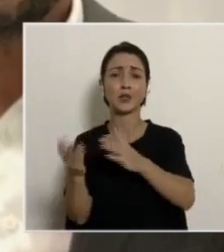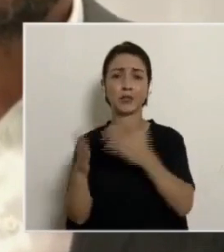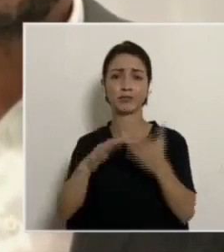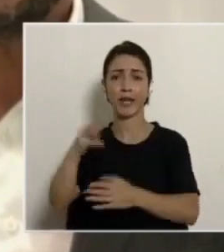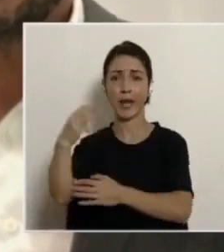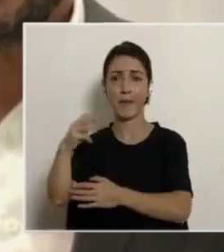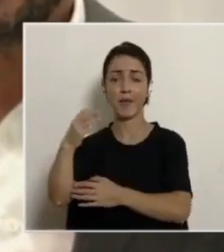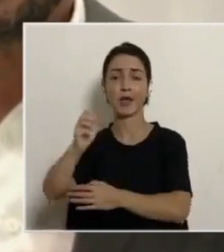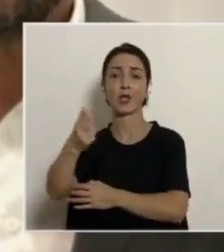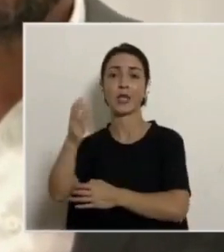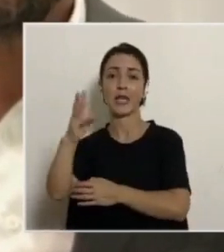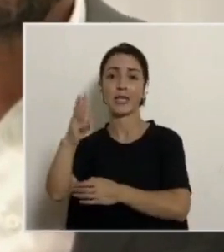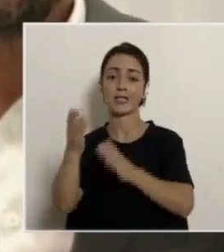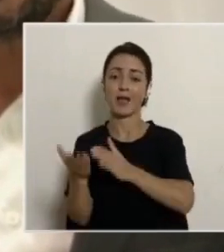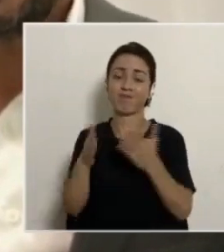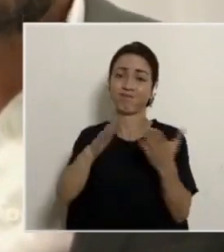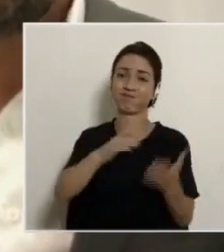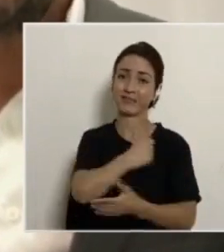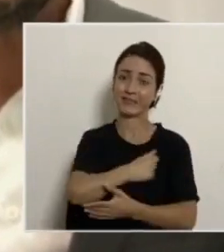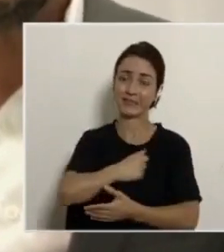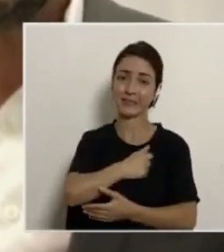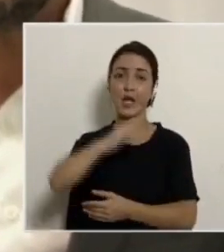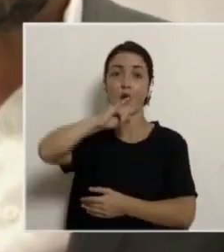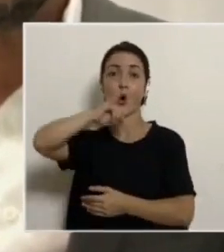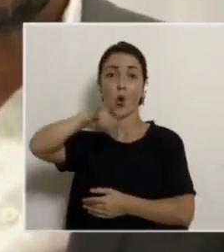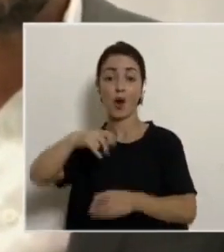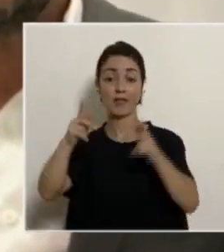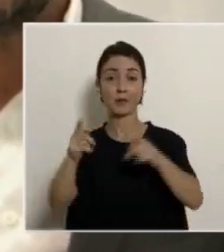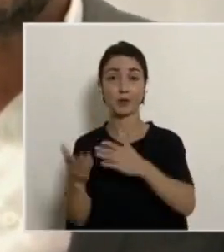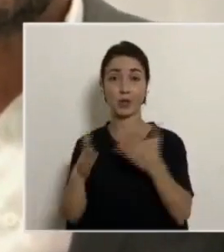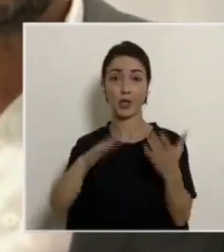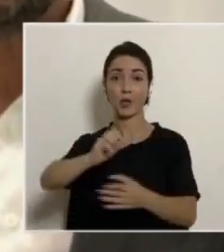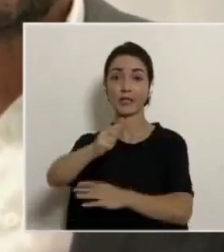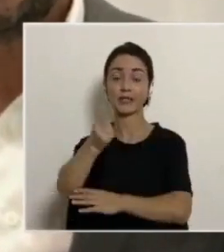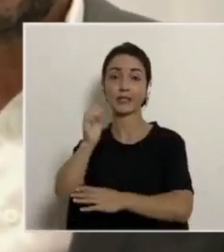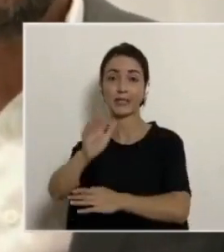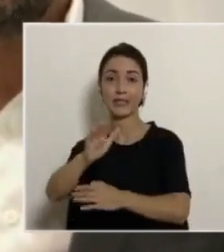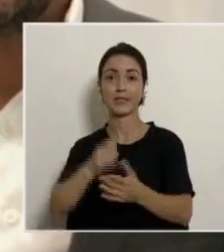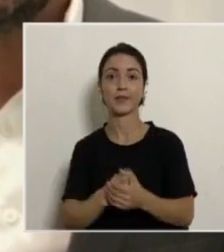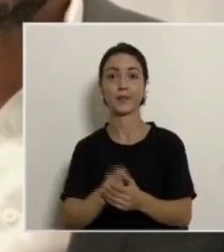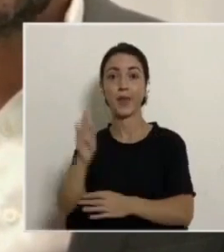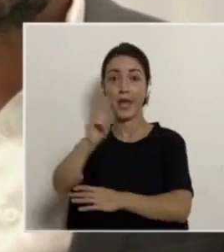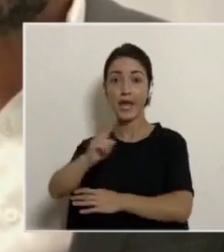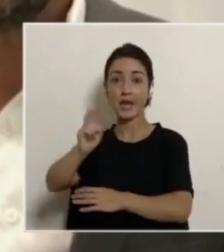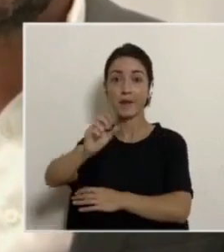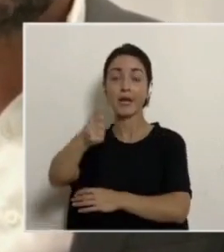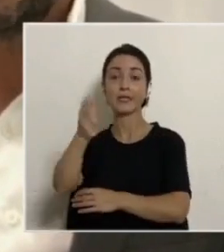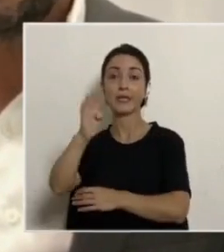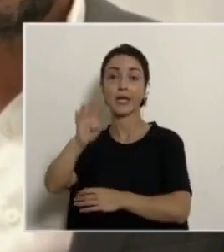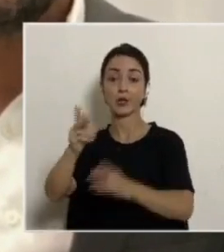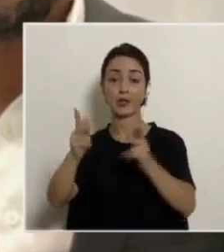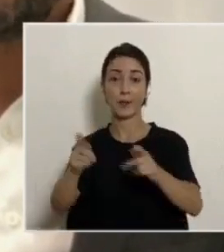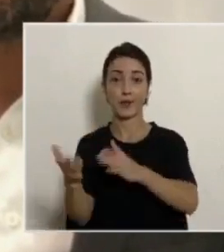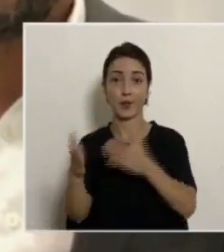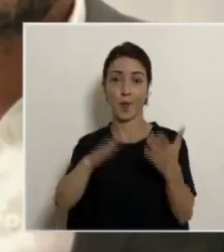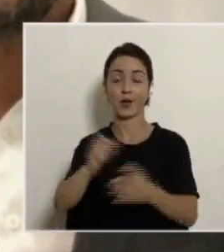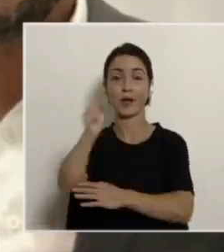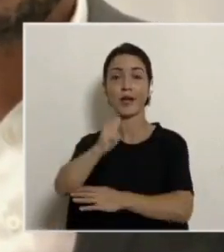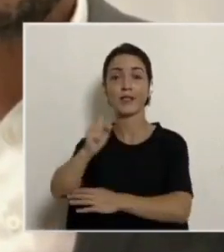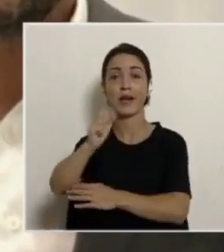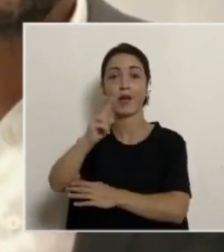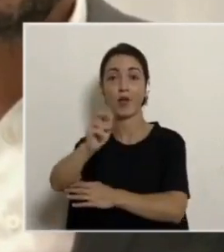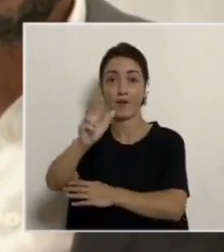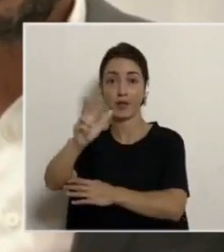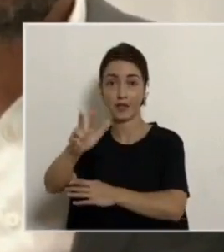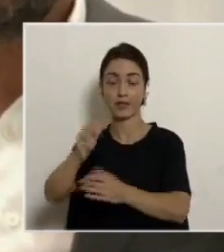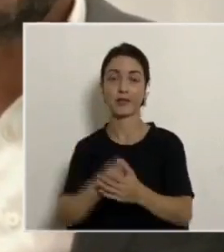se reportaron 16 decesos, el jueves se reportaron 15, el viernes 14, el sábado